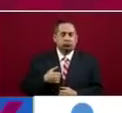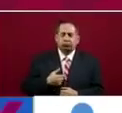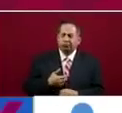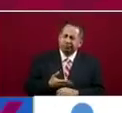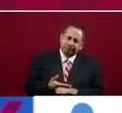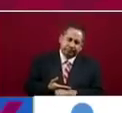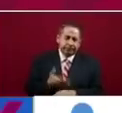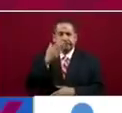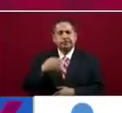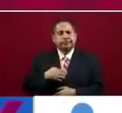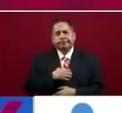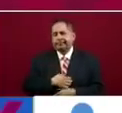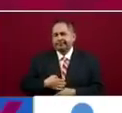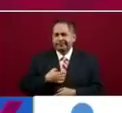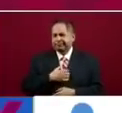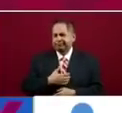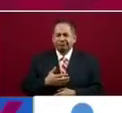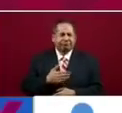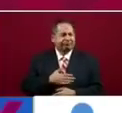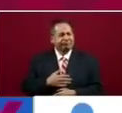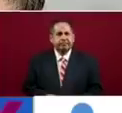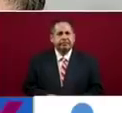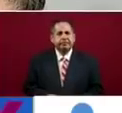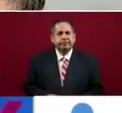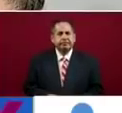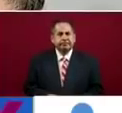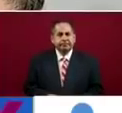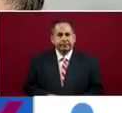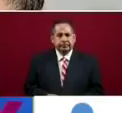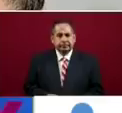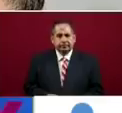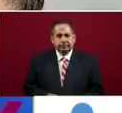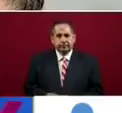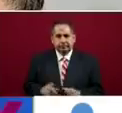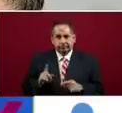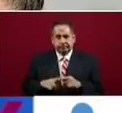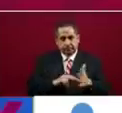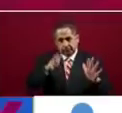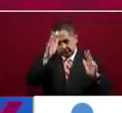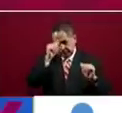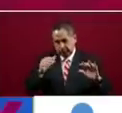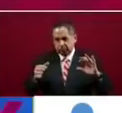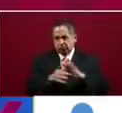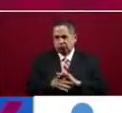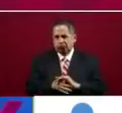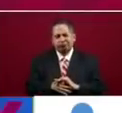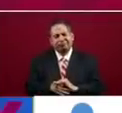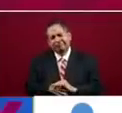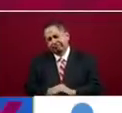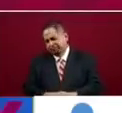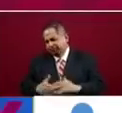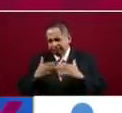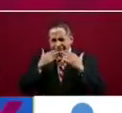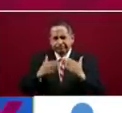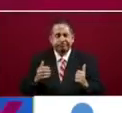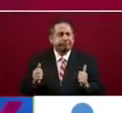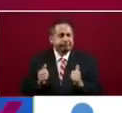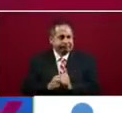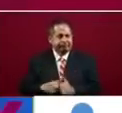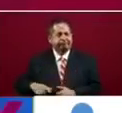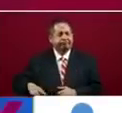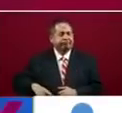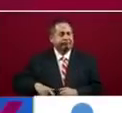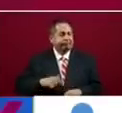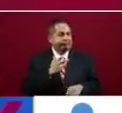contento, satisfecho con el acuerdo que se alcanzó con el gobierno